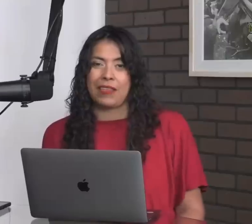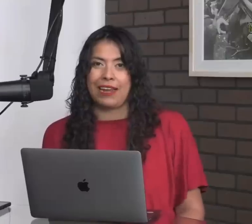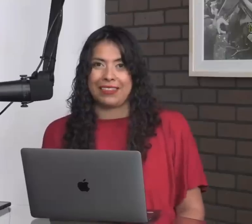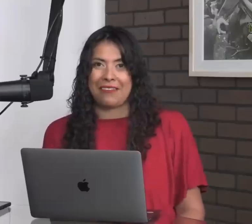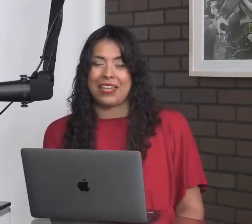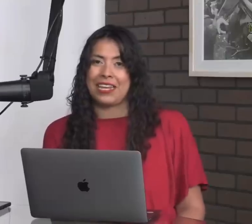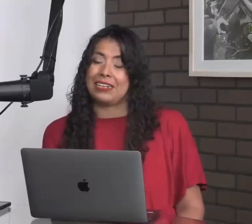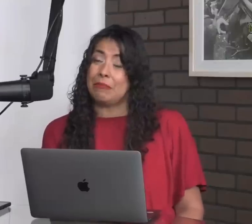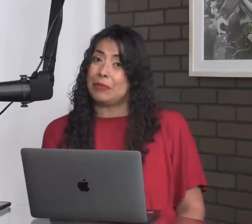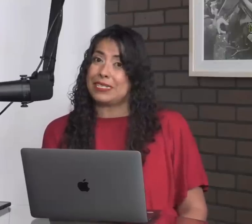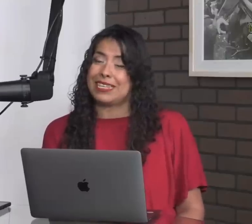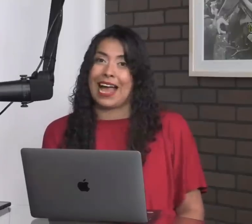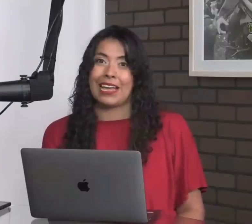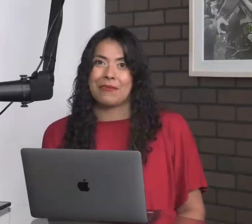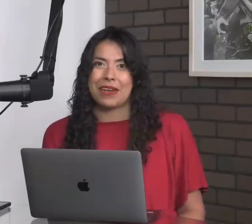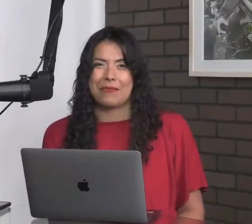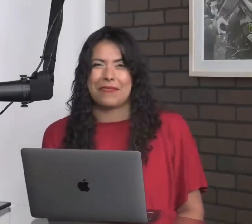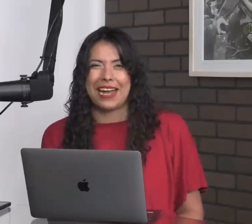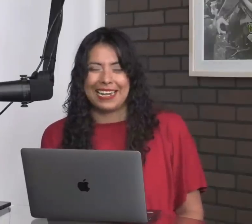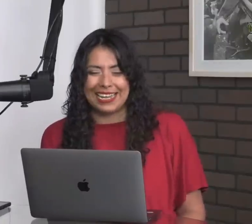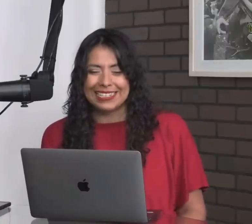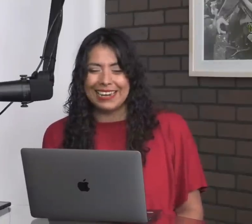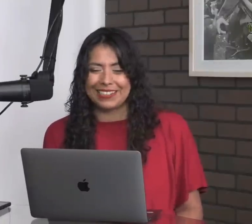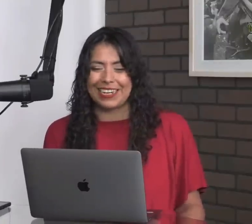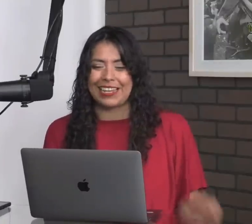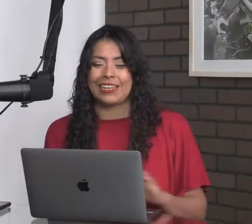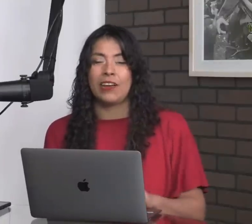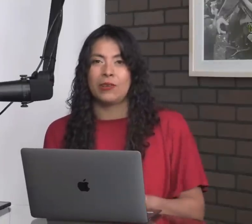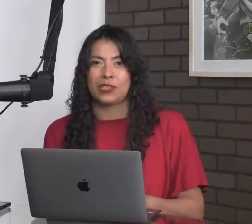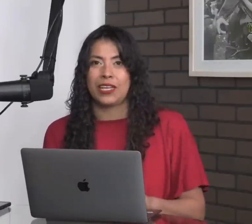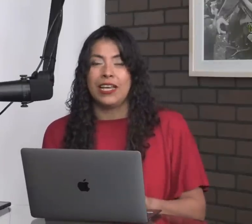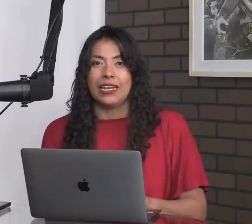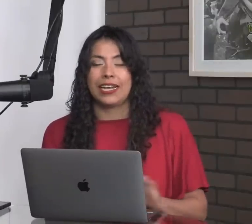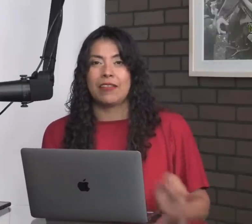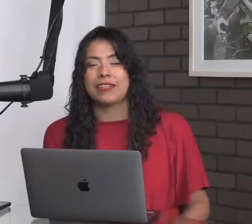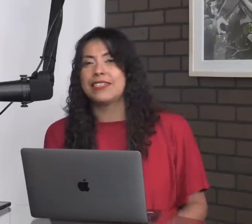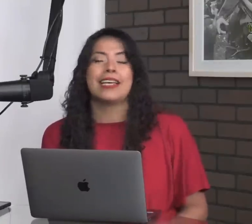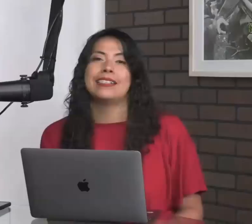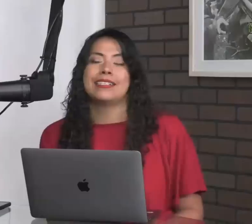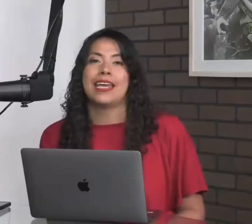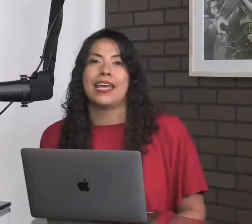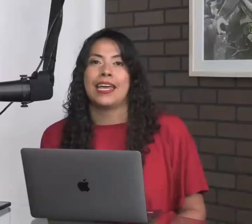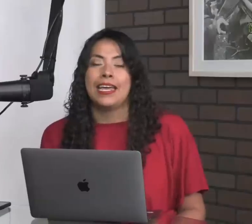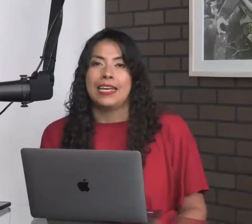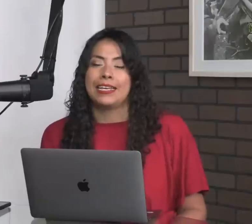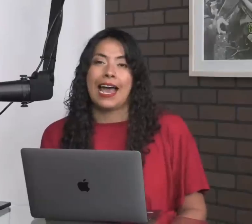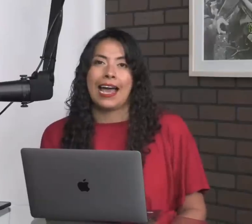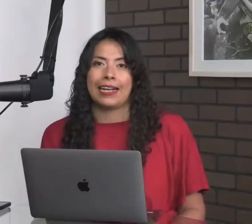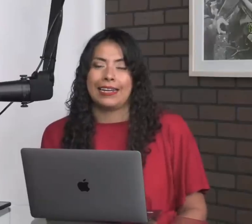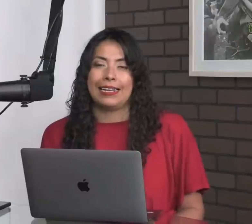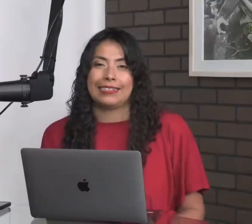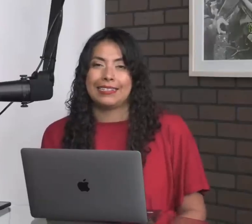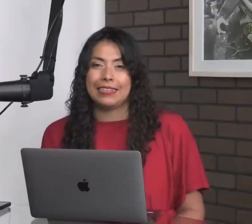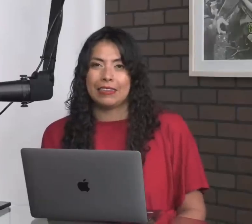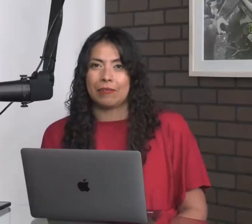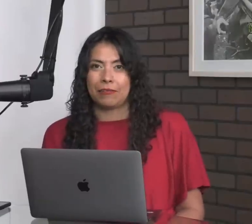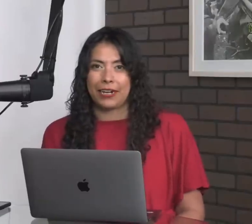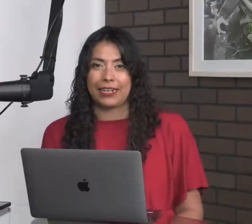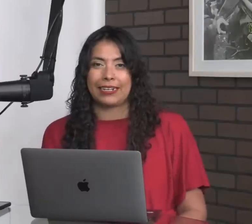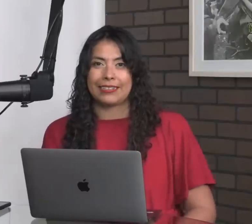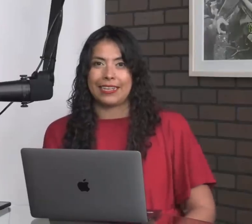como ya lo adelantaba Dani Pues hay una nueva alianza los creadores de este ya